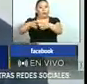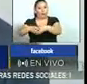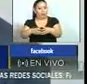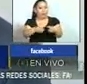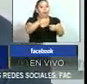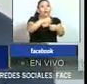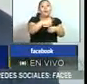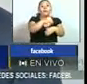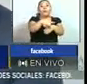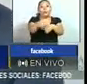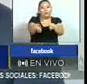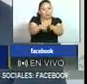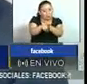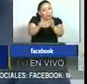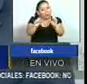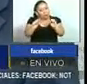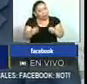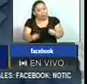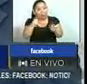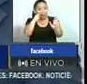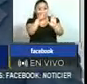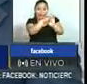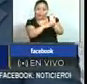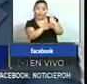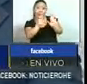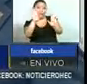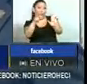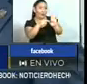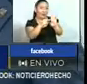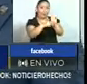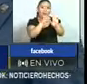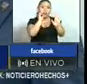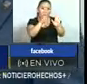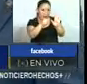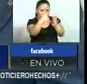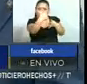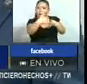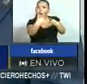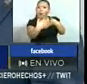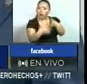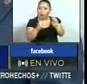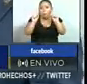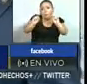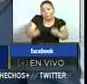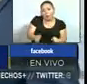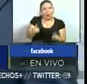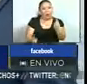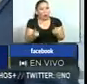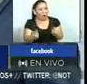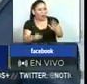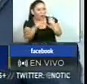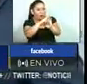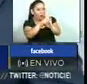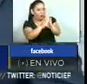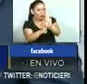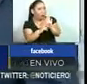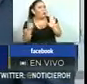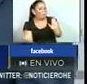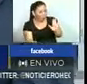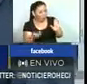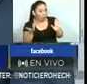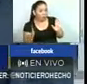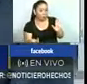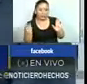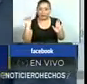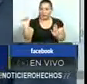diputados electos y en el literal de esta legislación establece como requisito o como motivo por